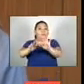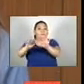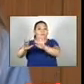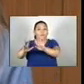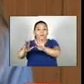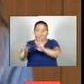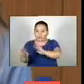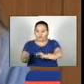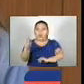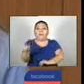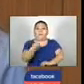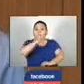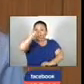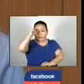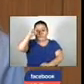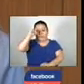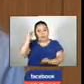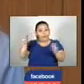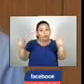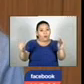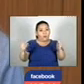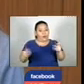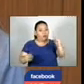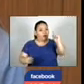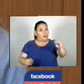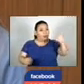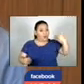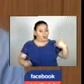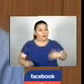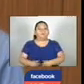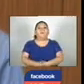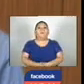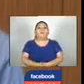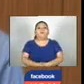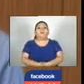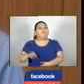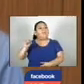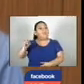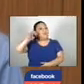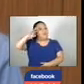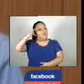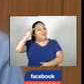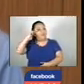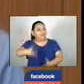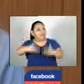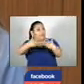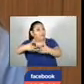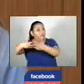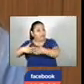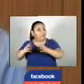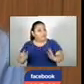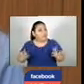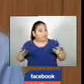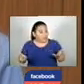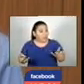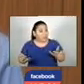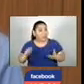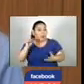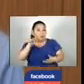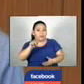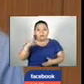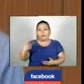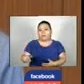5.678 puestos más con respecto a abril del año pasado. ¿Qué representó el sector industrial en esto? Representó